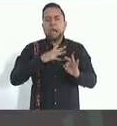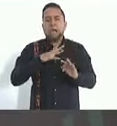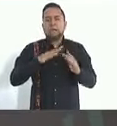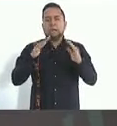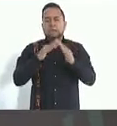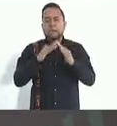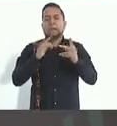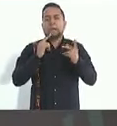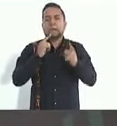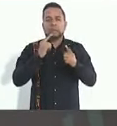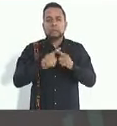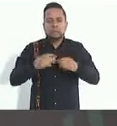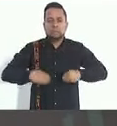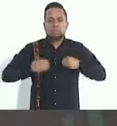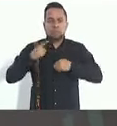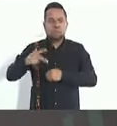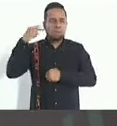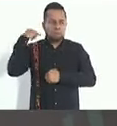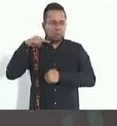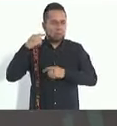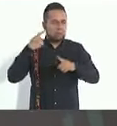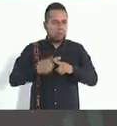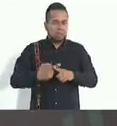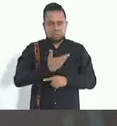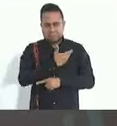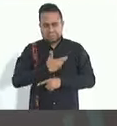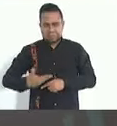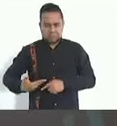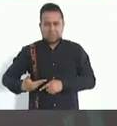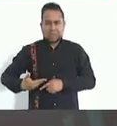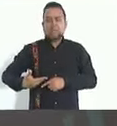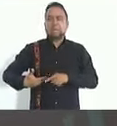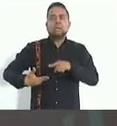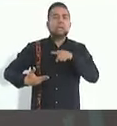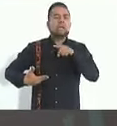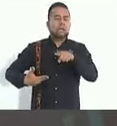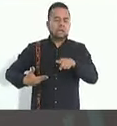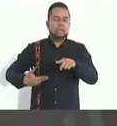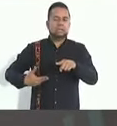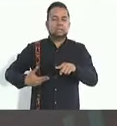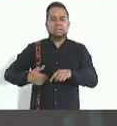vivió en Veracruz el presidente Juárez.